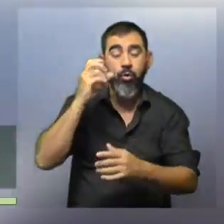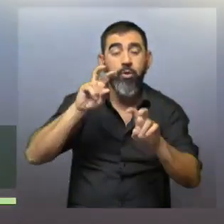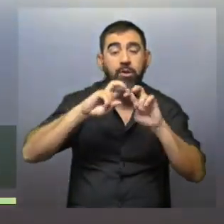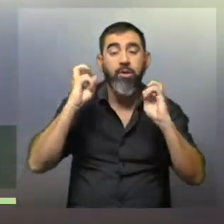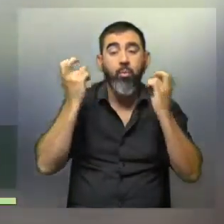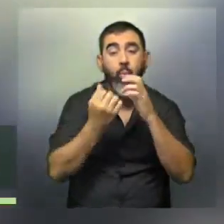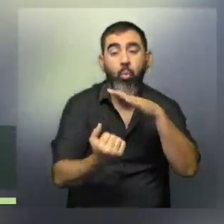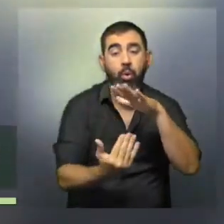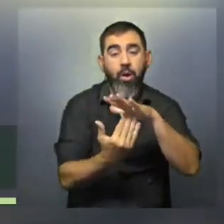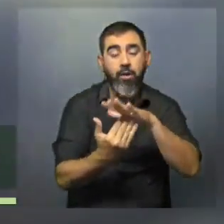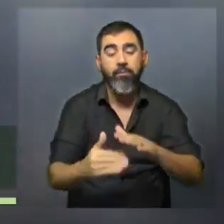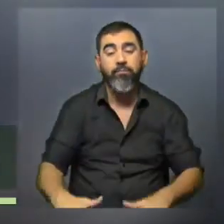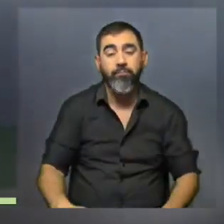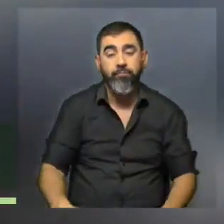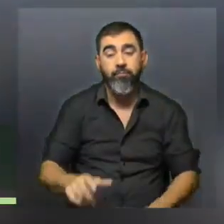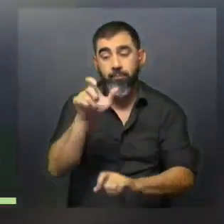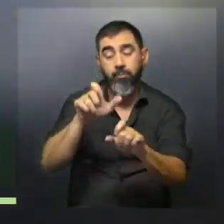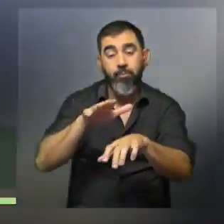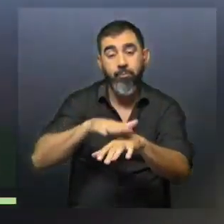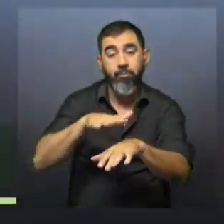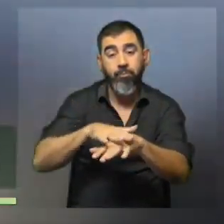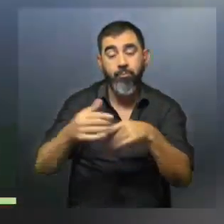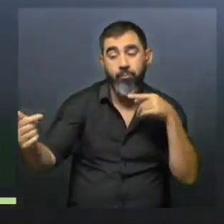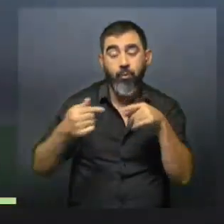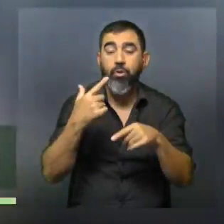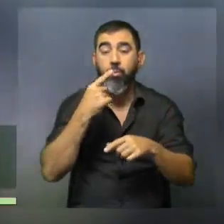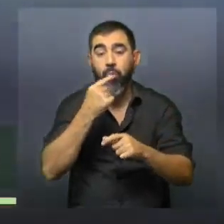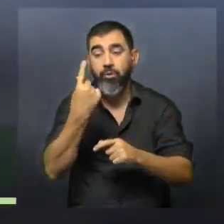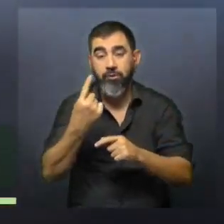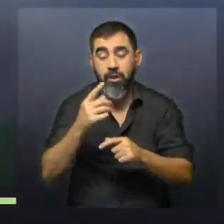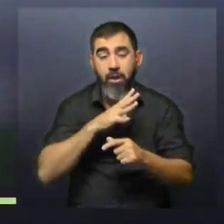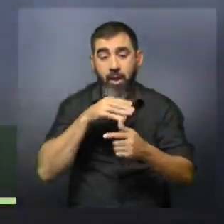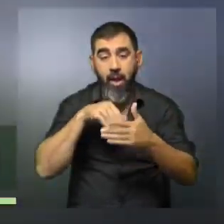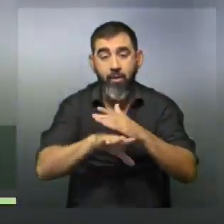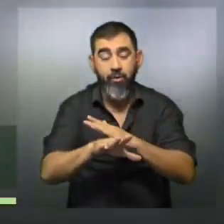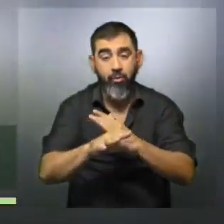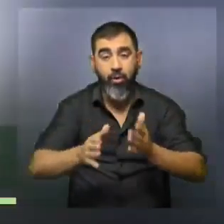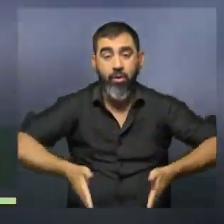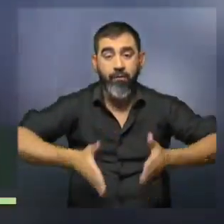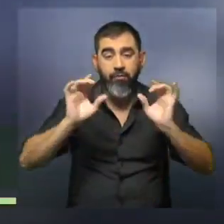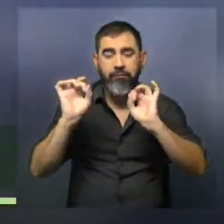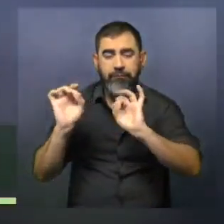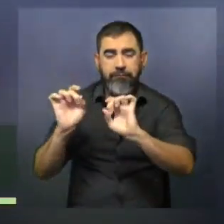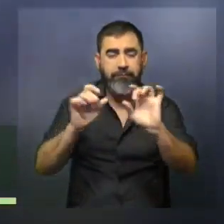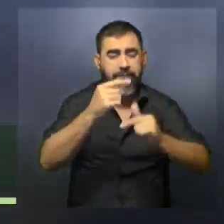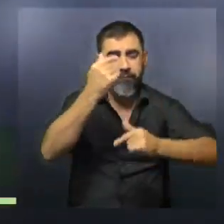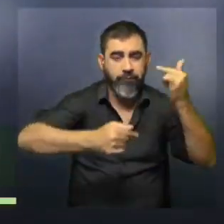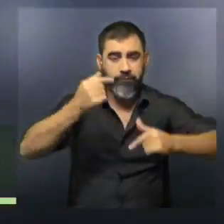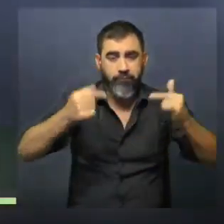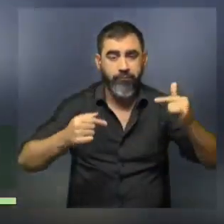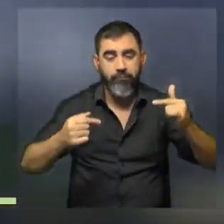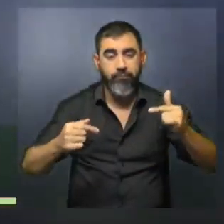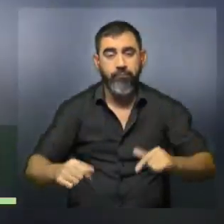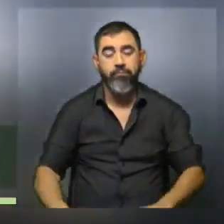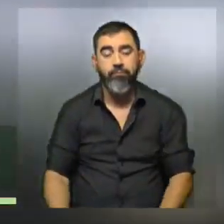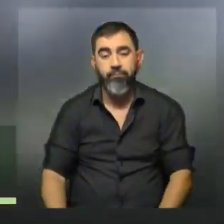supremo Federal Los Invasores se enfrentaron a la policía y una vez en el interior de los edificios destrozaron las instalaciones en